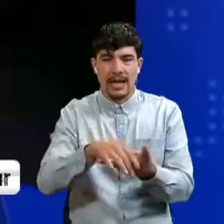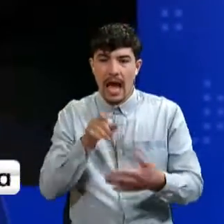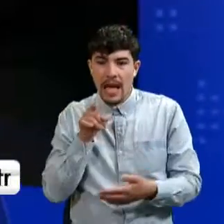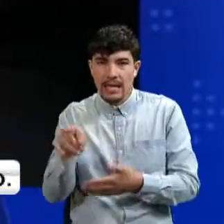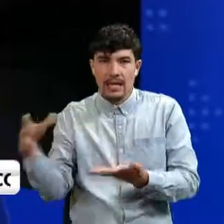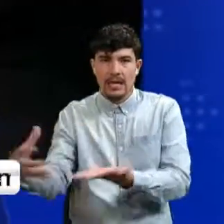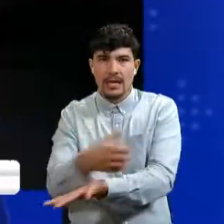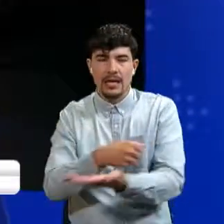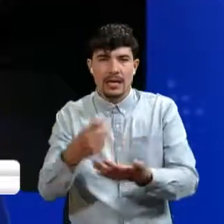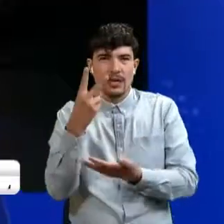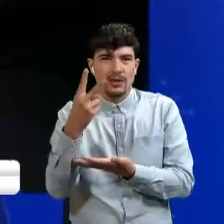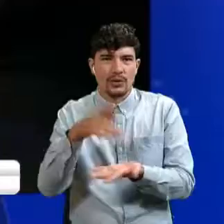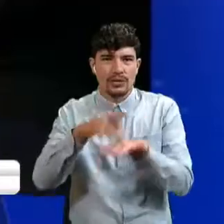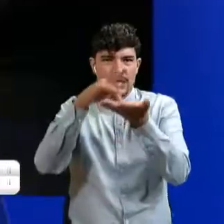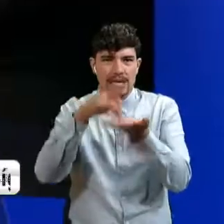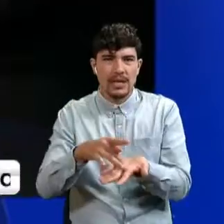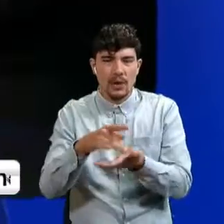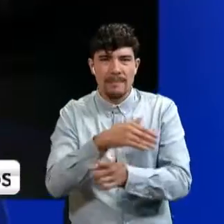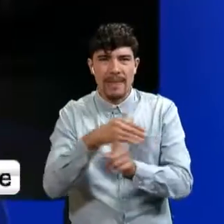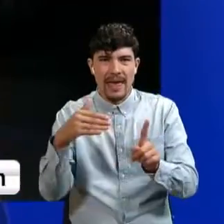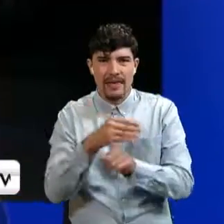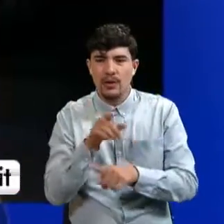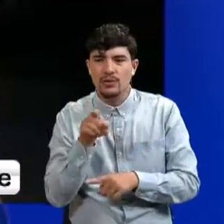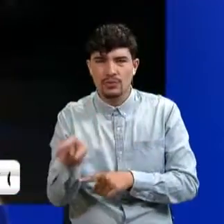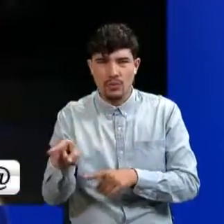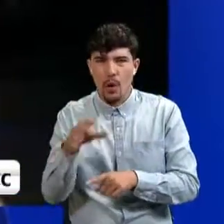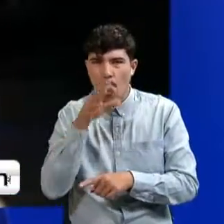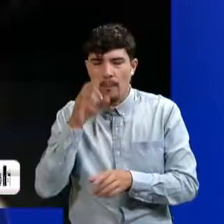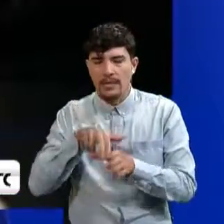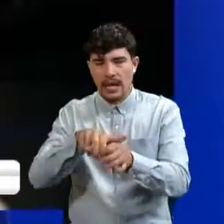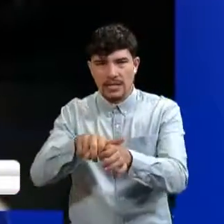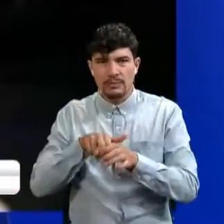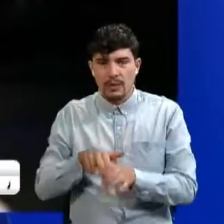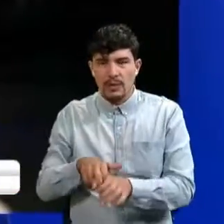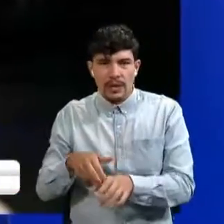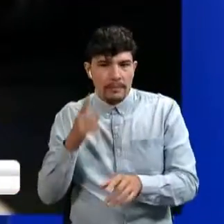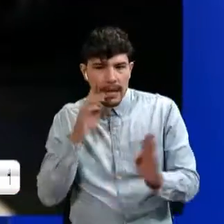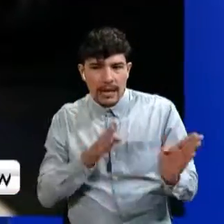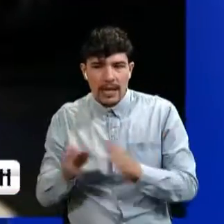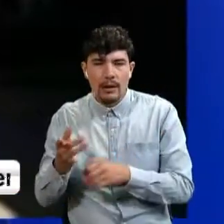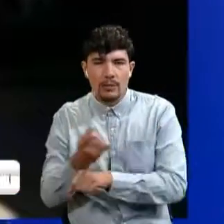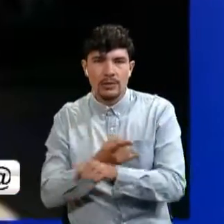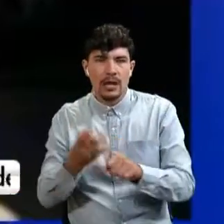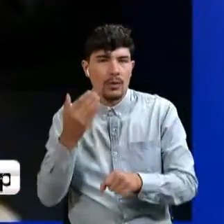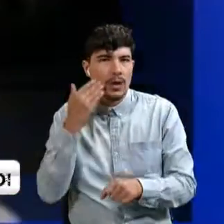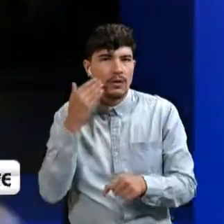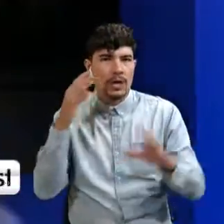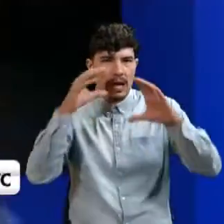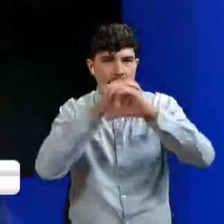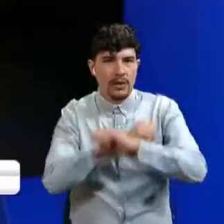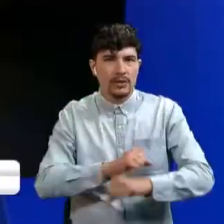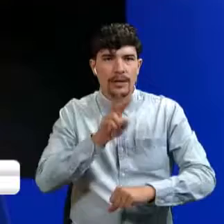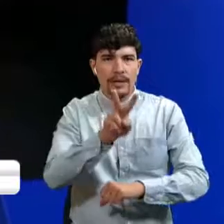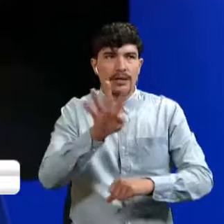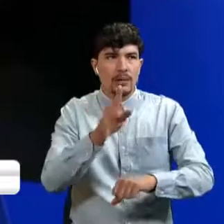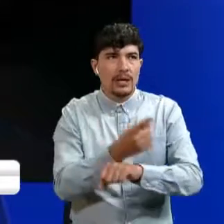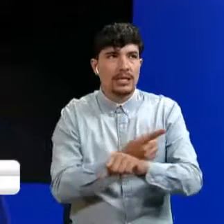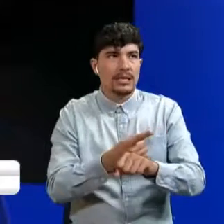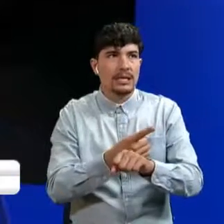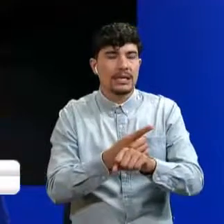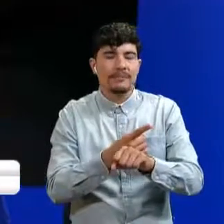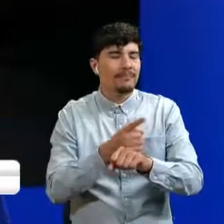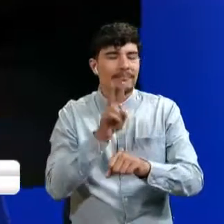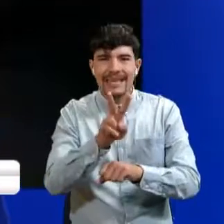a un hombre 2,5 kilos de pólvora que llevaba en su poder y que planeaba utilizar en la noche del 24 de diciembre. El material